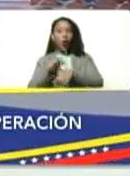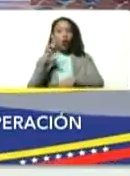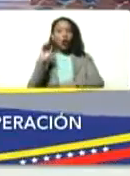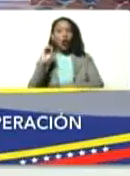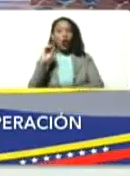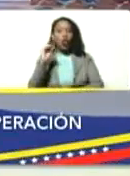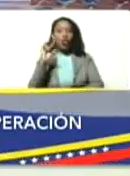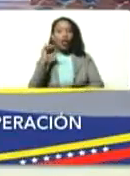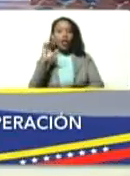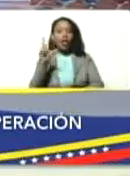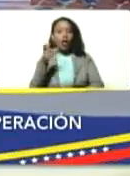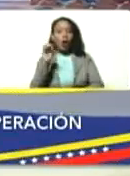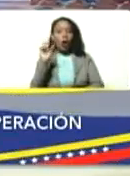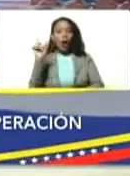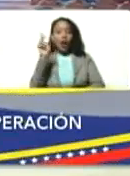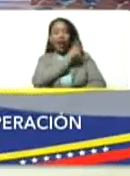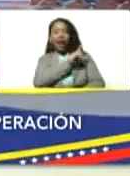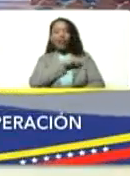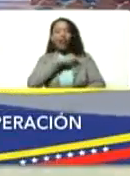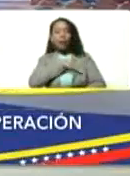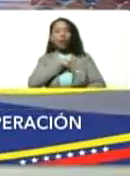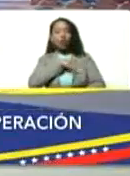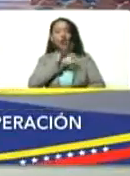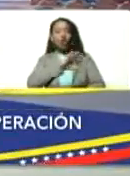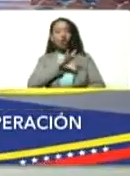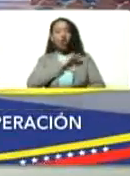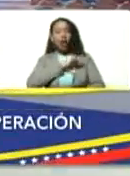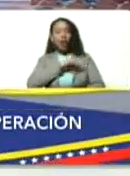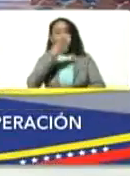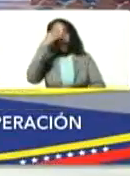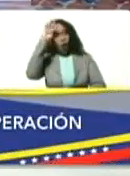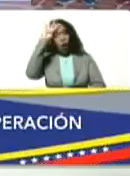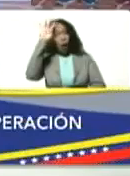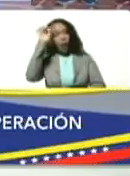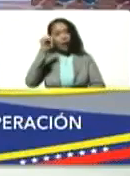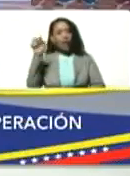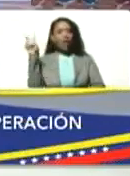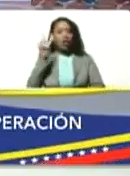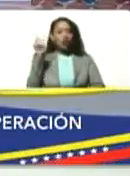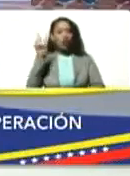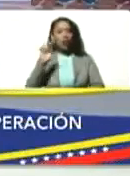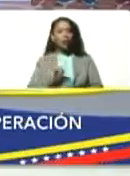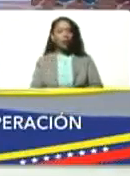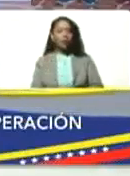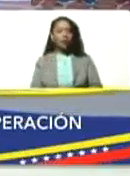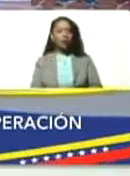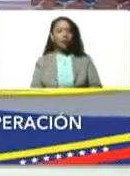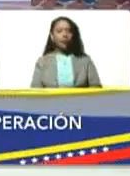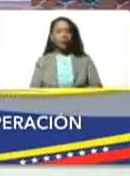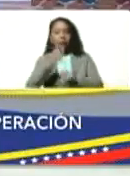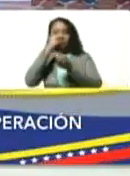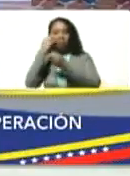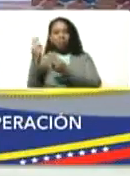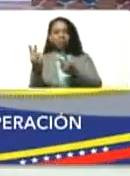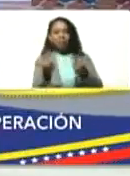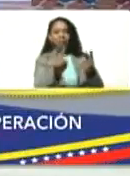Rodríguez Sanabria, jefe de las misiones sociales de Cuba en Venezuela.